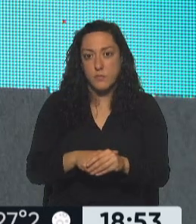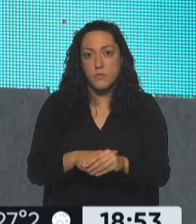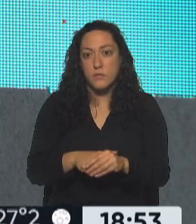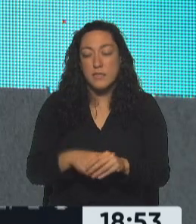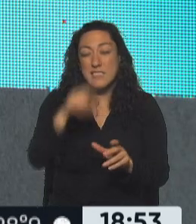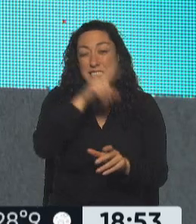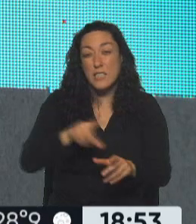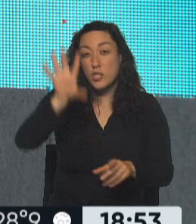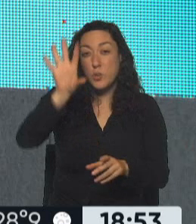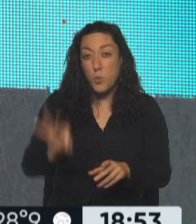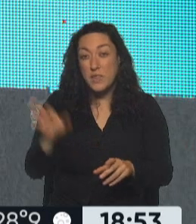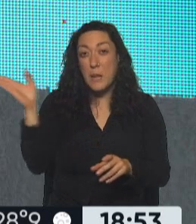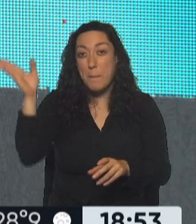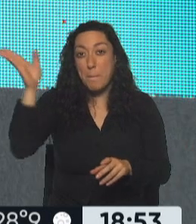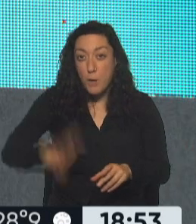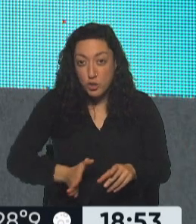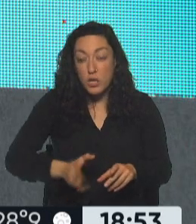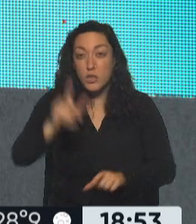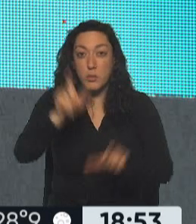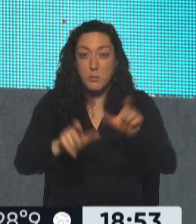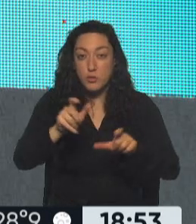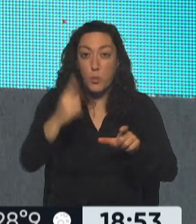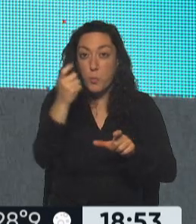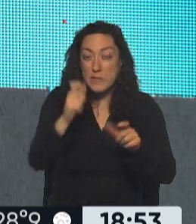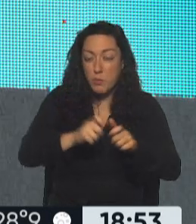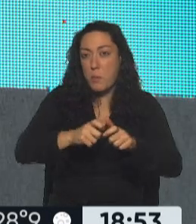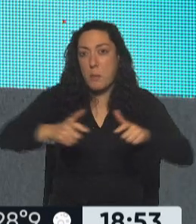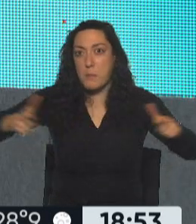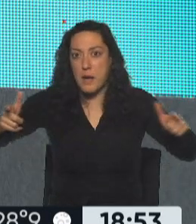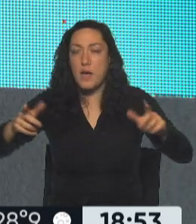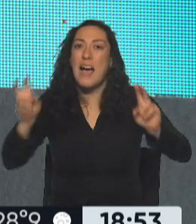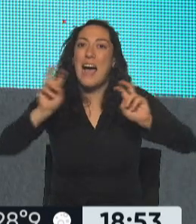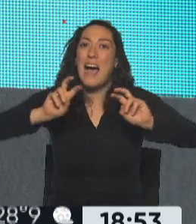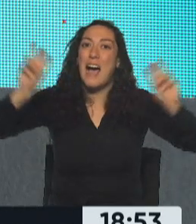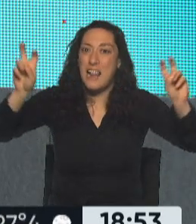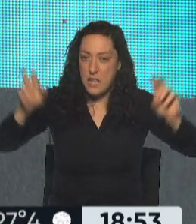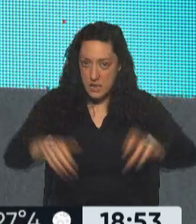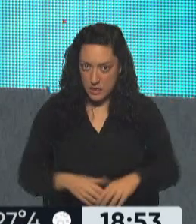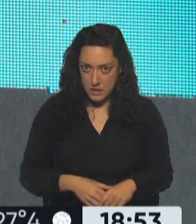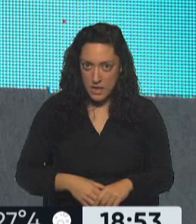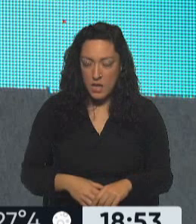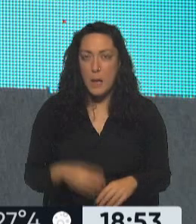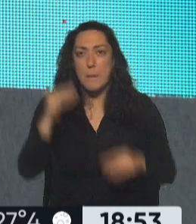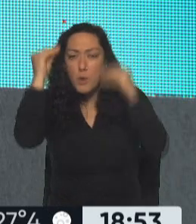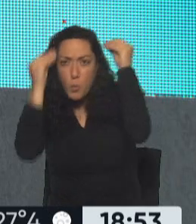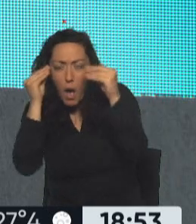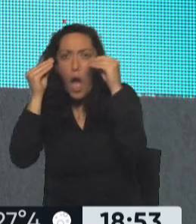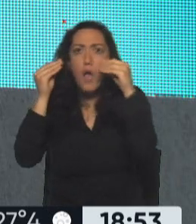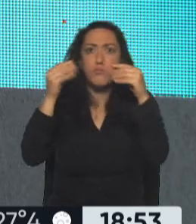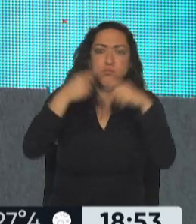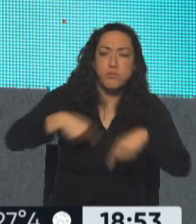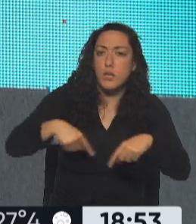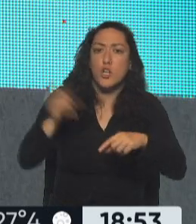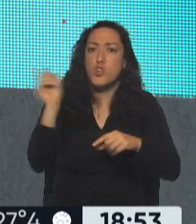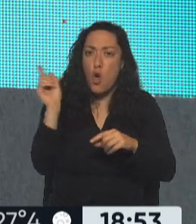de un 150% tan solo en el último mes. Habla de alertar. Esto no significa preocuparse, sino más bien